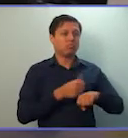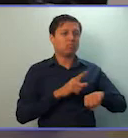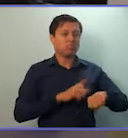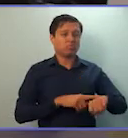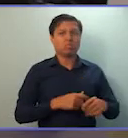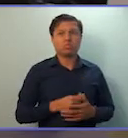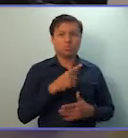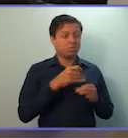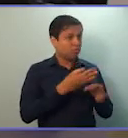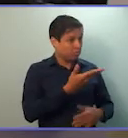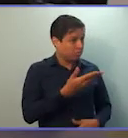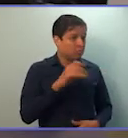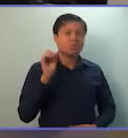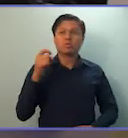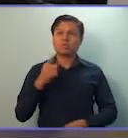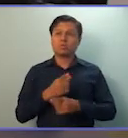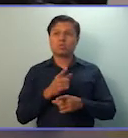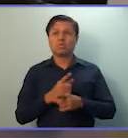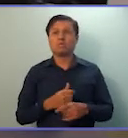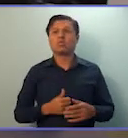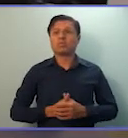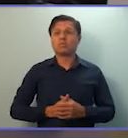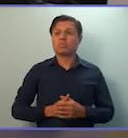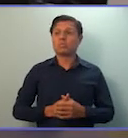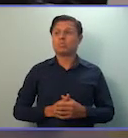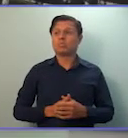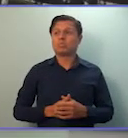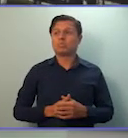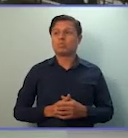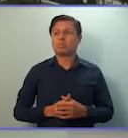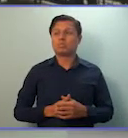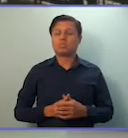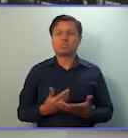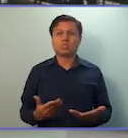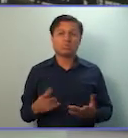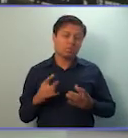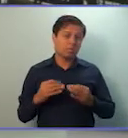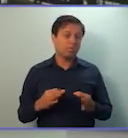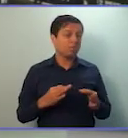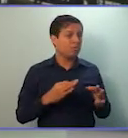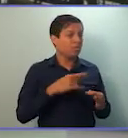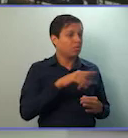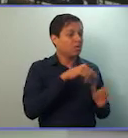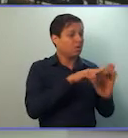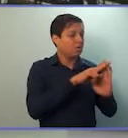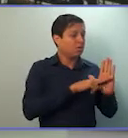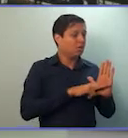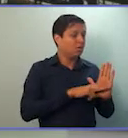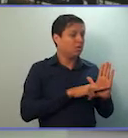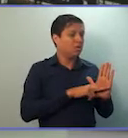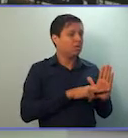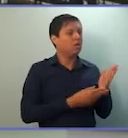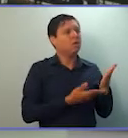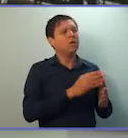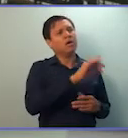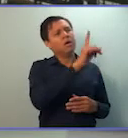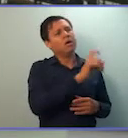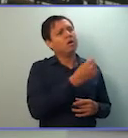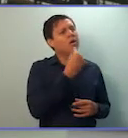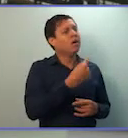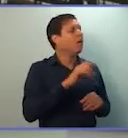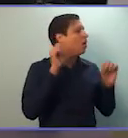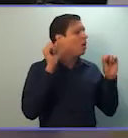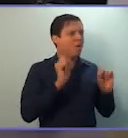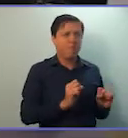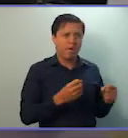así es si el rector es correcto muy bien de modo entonces que esos son los requisitos quizás la pregunta sería quienes